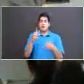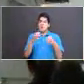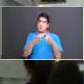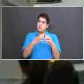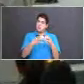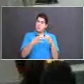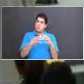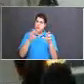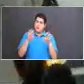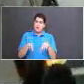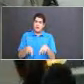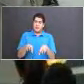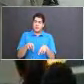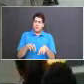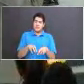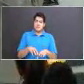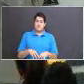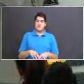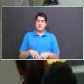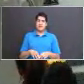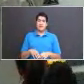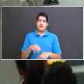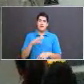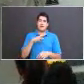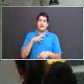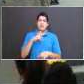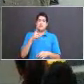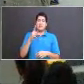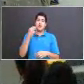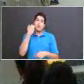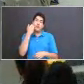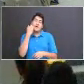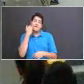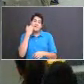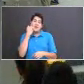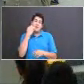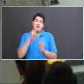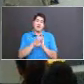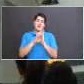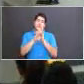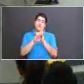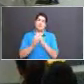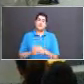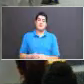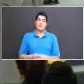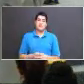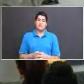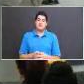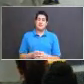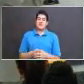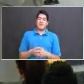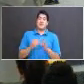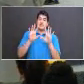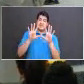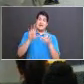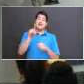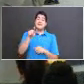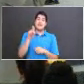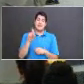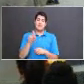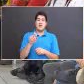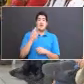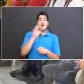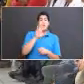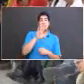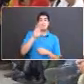por ejemplo, tienen úlcera péptica. 100 ulcerosos. Y entonces a 50 le dan placebo y a 50